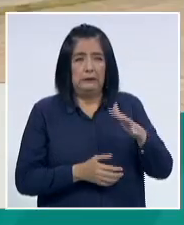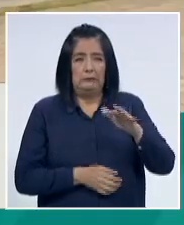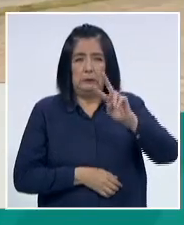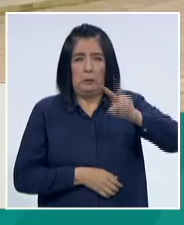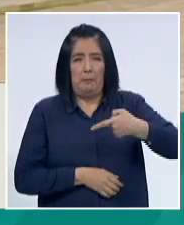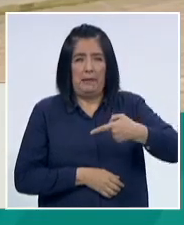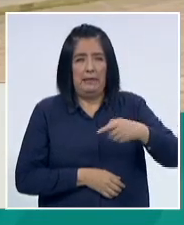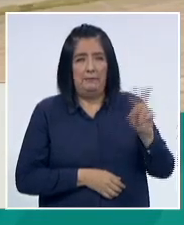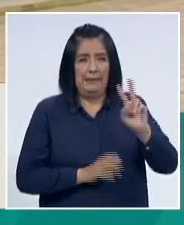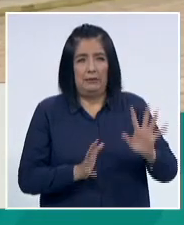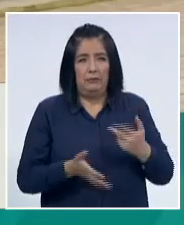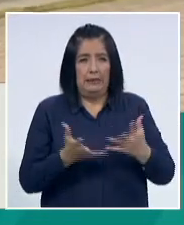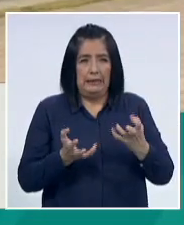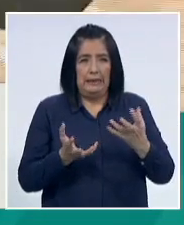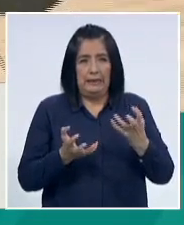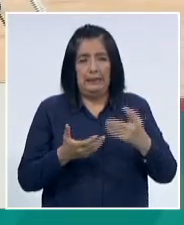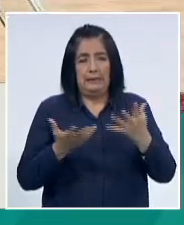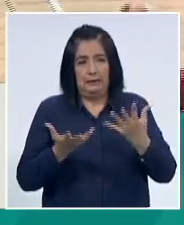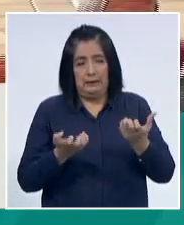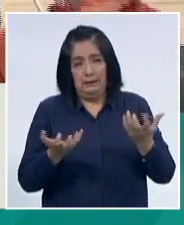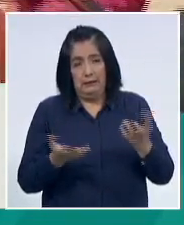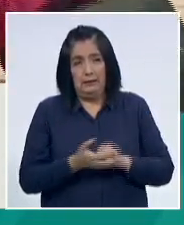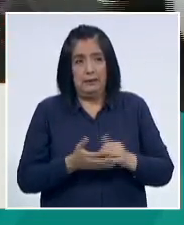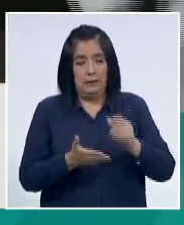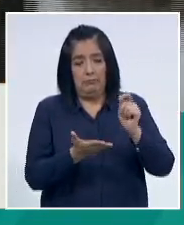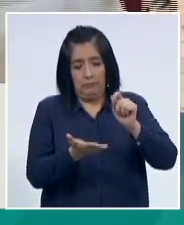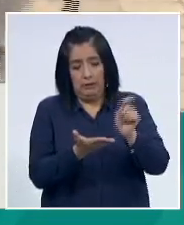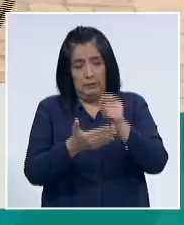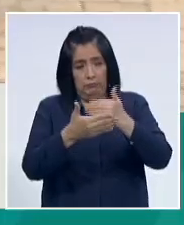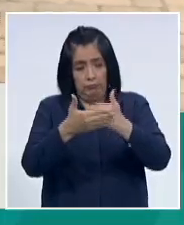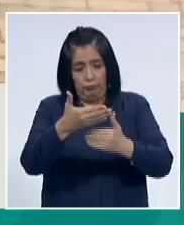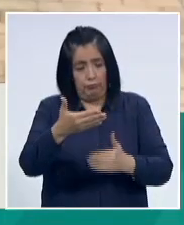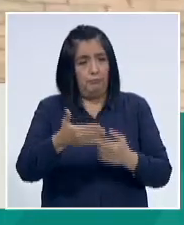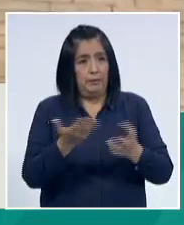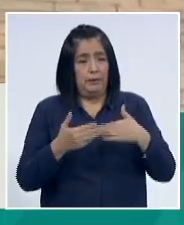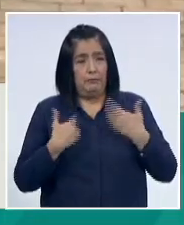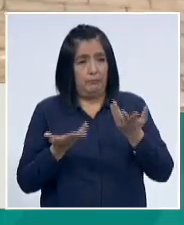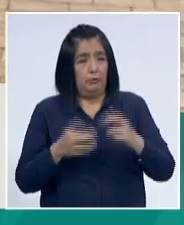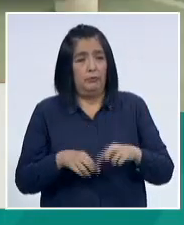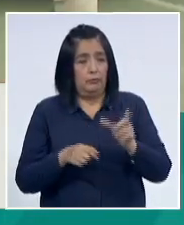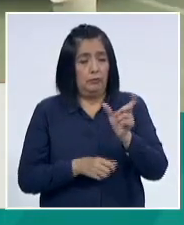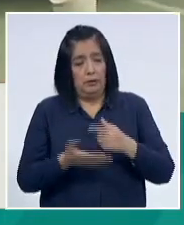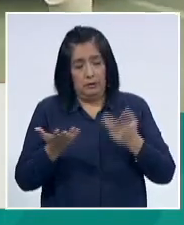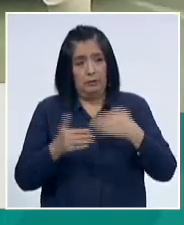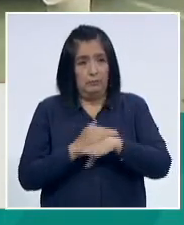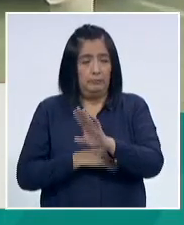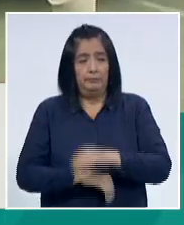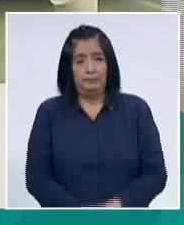2.000 venezolanos más que pretenden, que intentan registrarse en inmigraciones para poder obtener su tarjeta